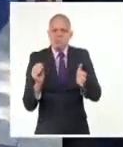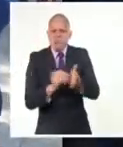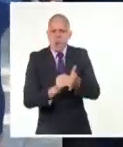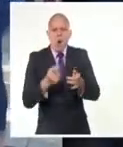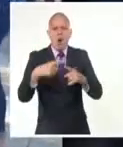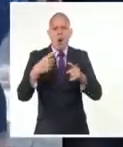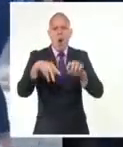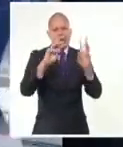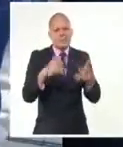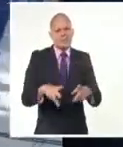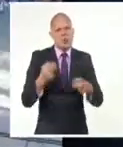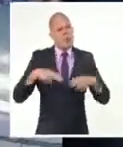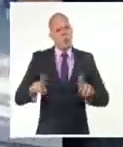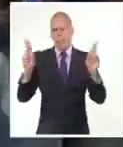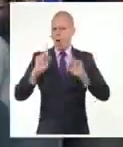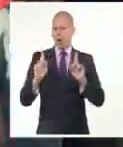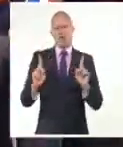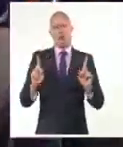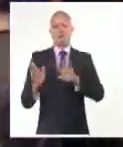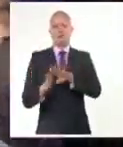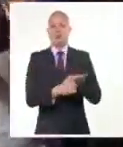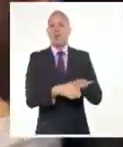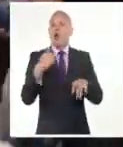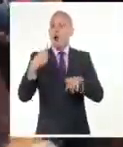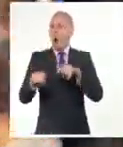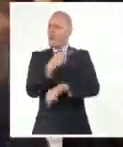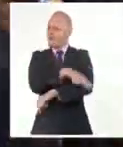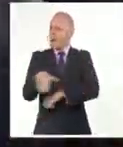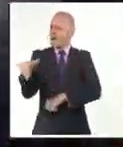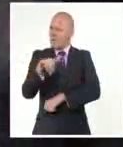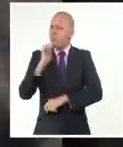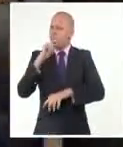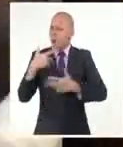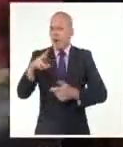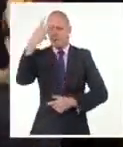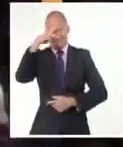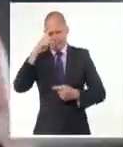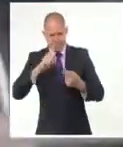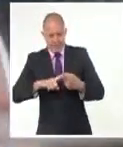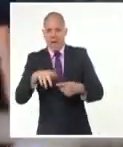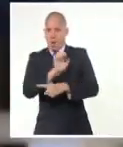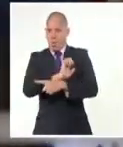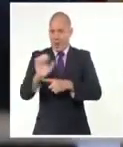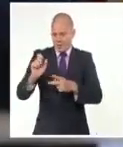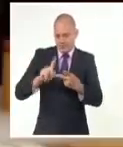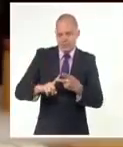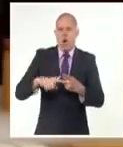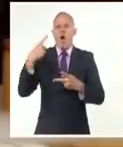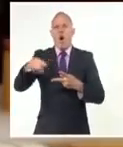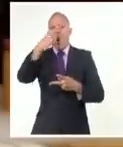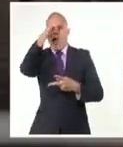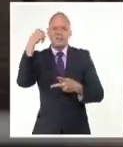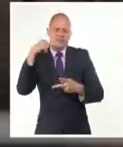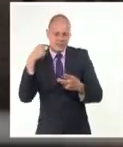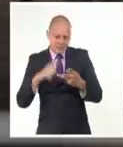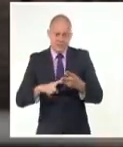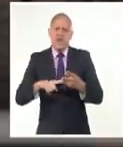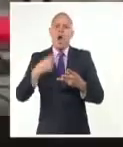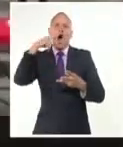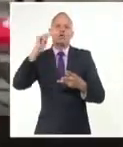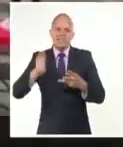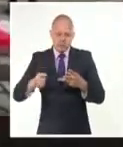se produjeron durante el fin de semana en México, Kazajstán, Ucrania, Belarus, Ecuador, Timor Oriental, China, Perú, República